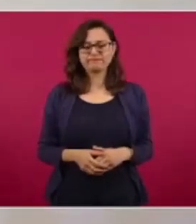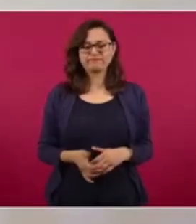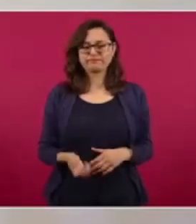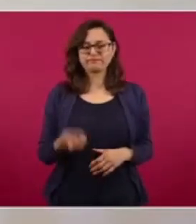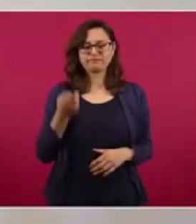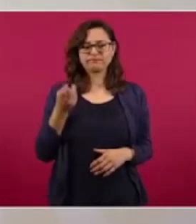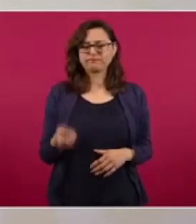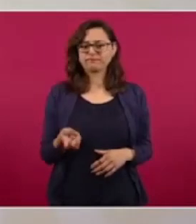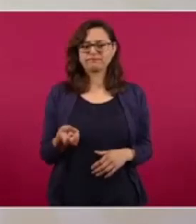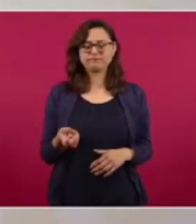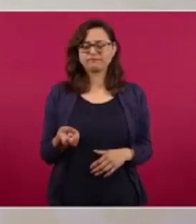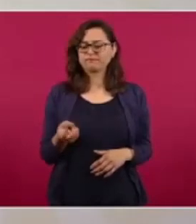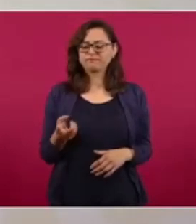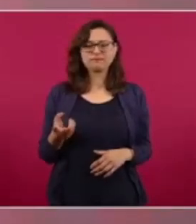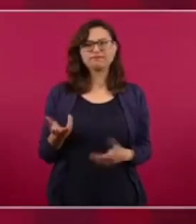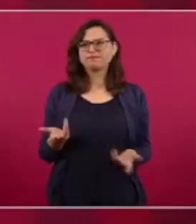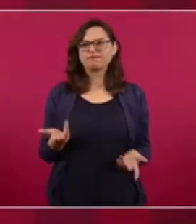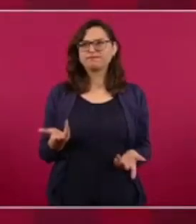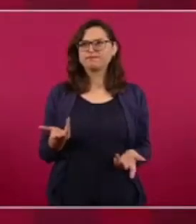a nadie,